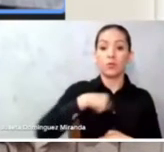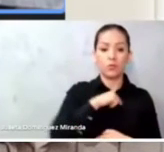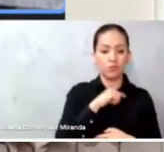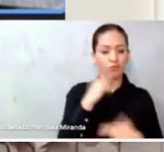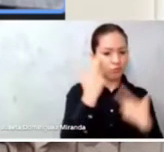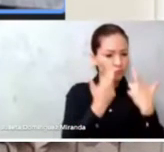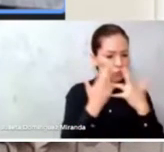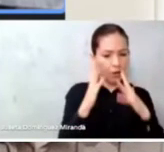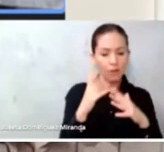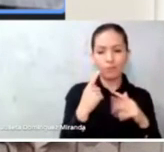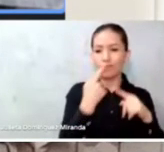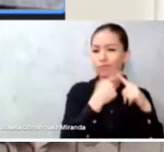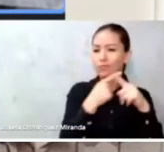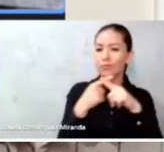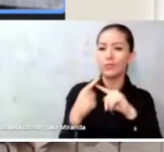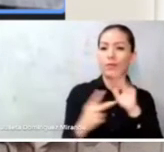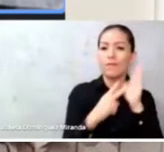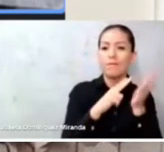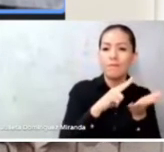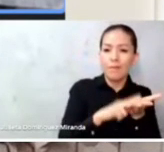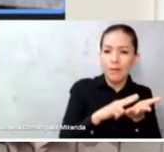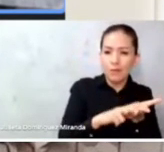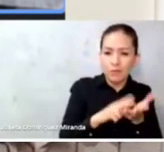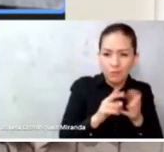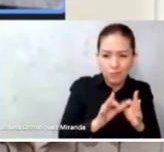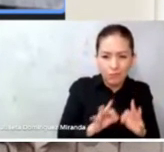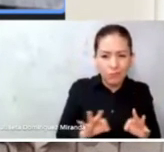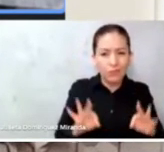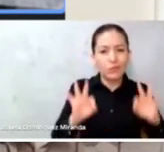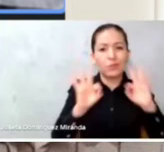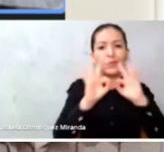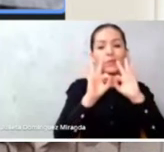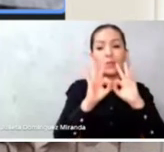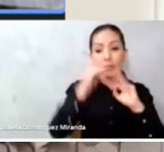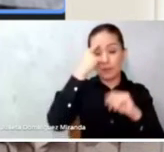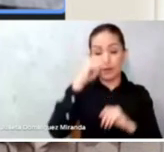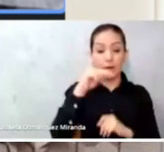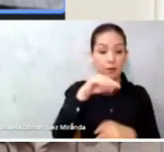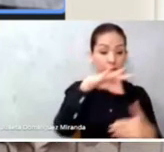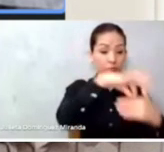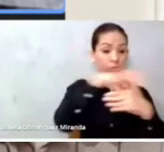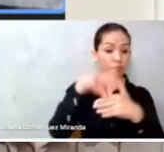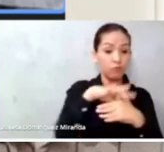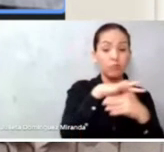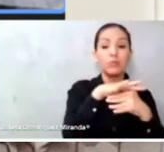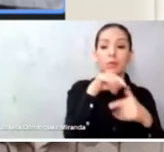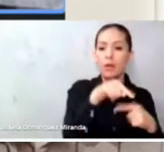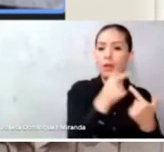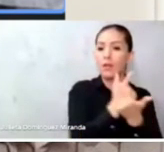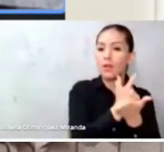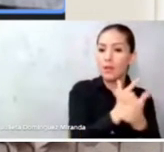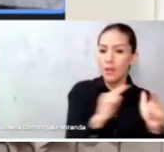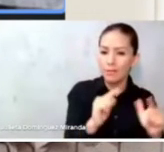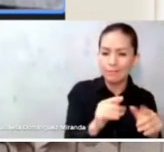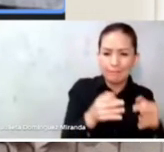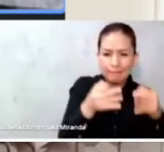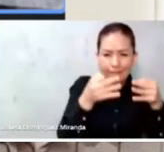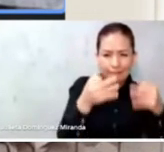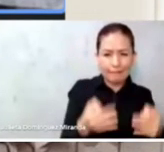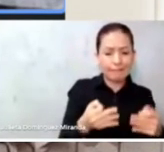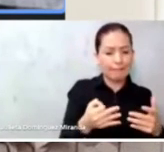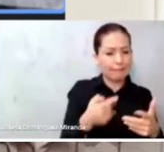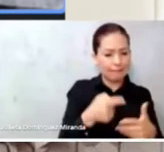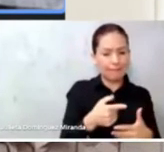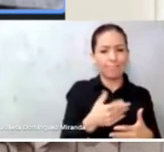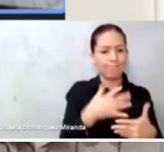fundamentales indispensables para considerar una elección como libre, auténtica, democrática